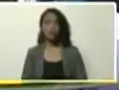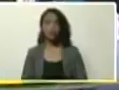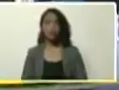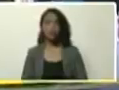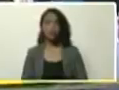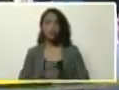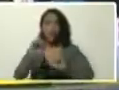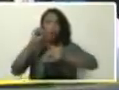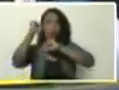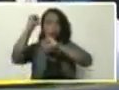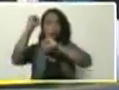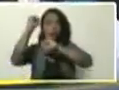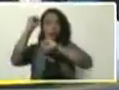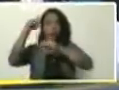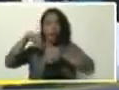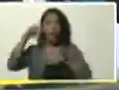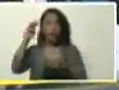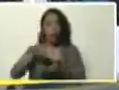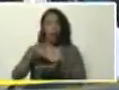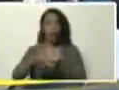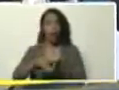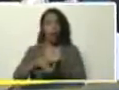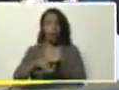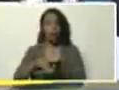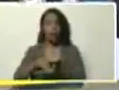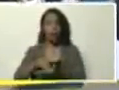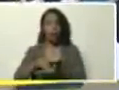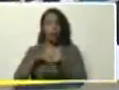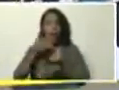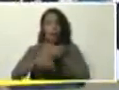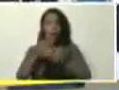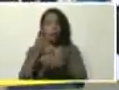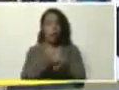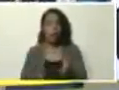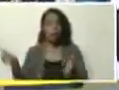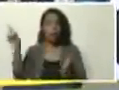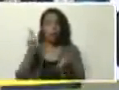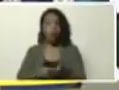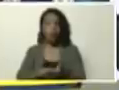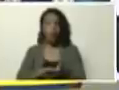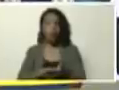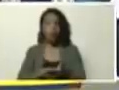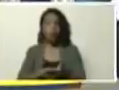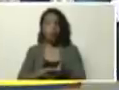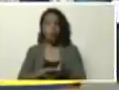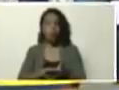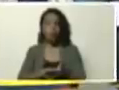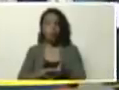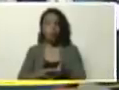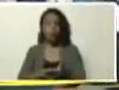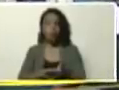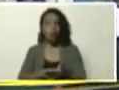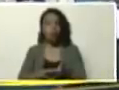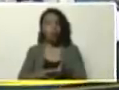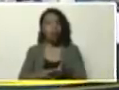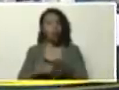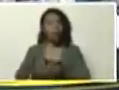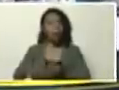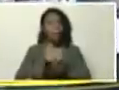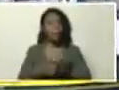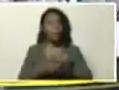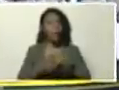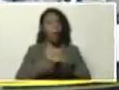La victoria de Miranda fue una ratificación del camino de